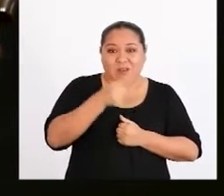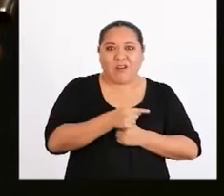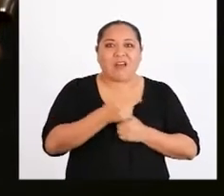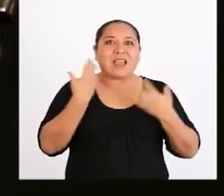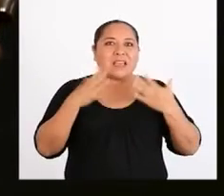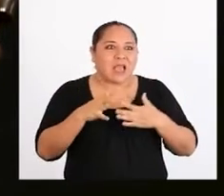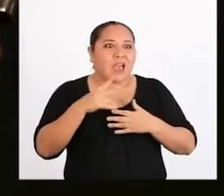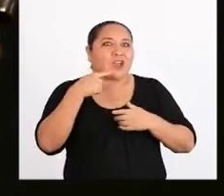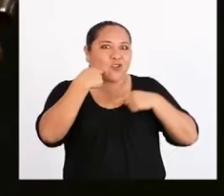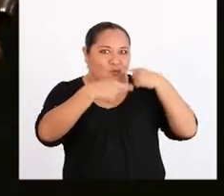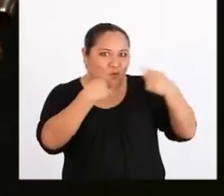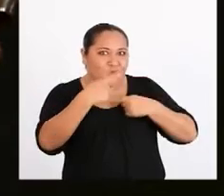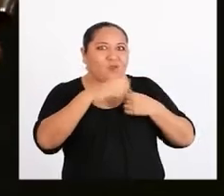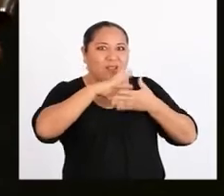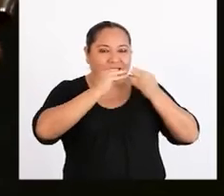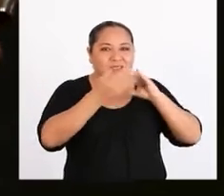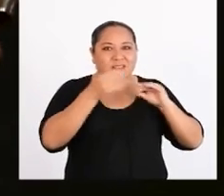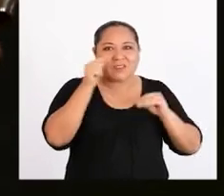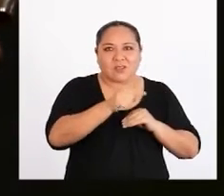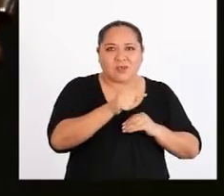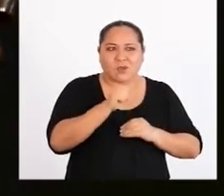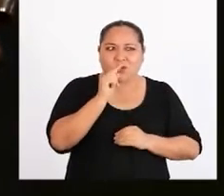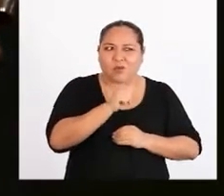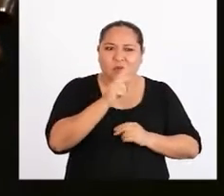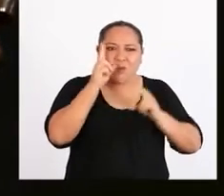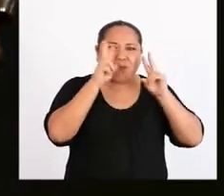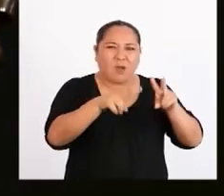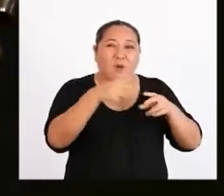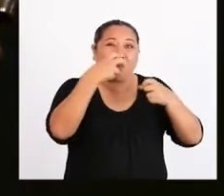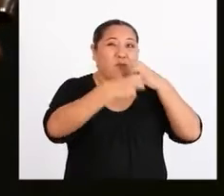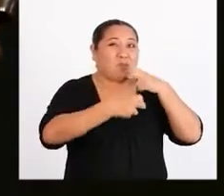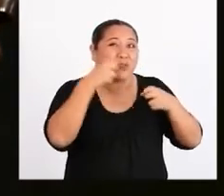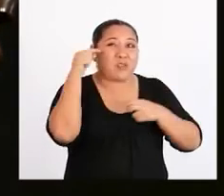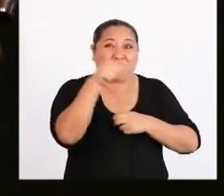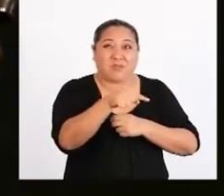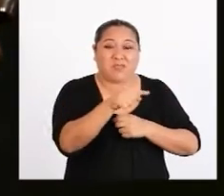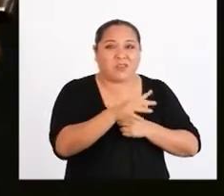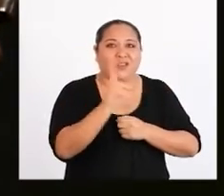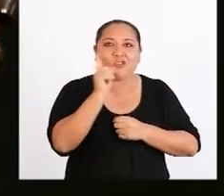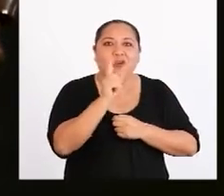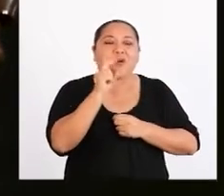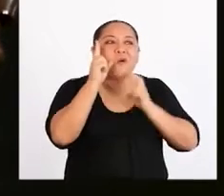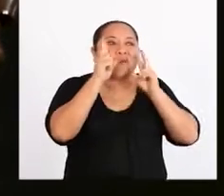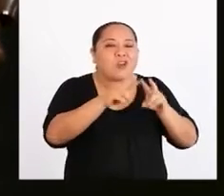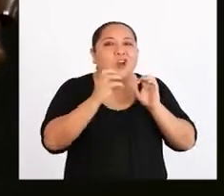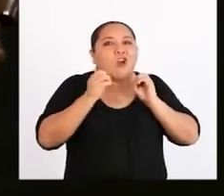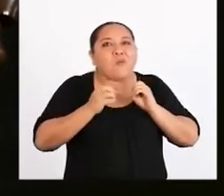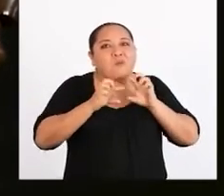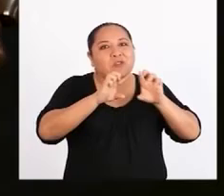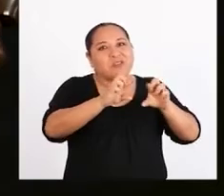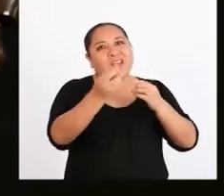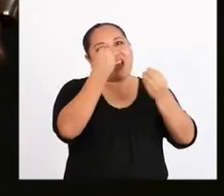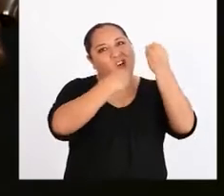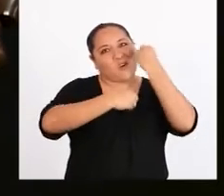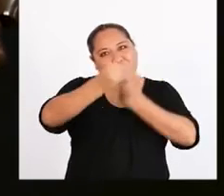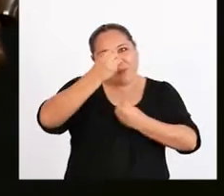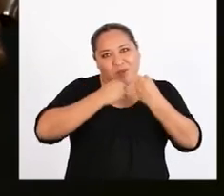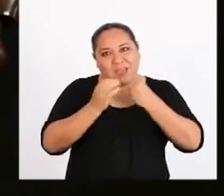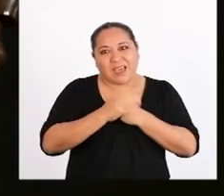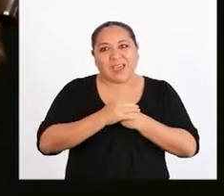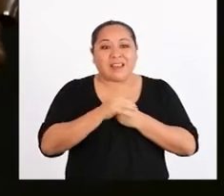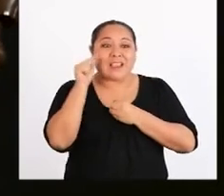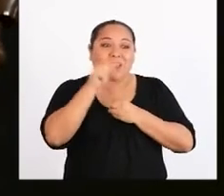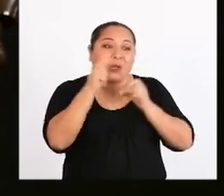como nos narra el cuento, en vez de ver una adversidad en ese hecho, ven una posibilidad para alimentarse